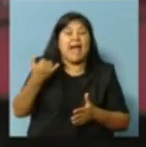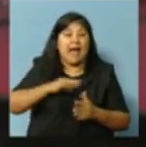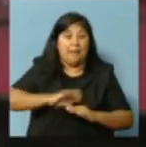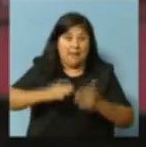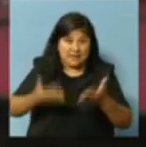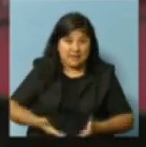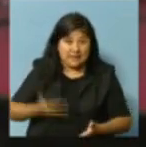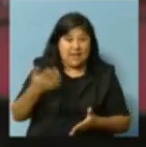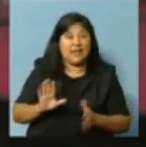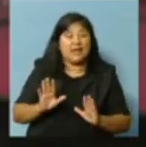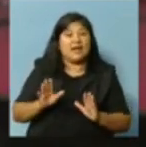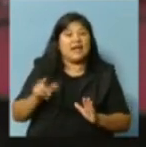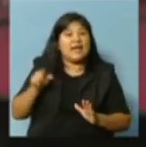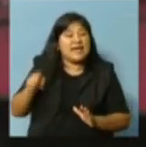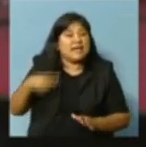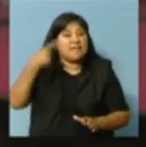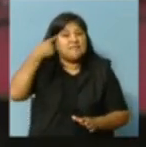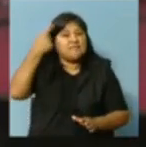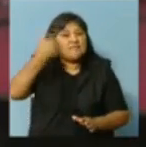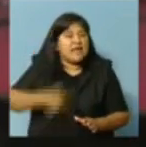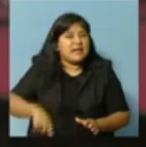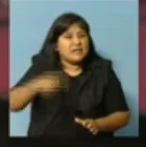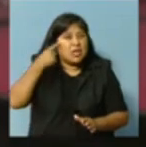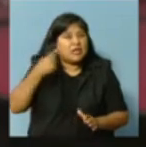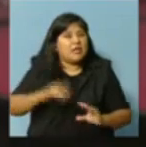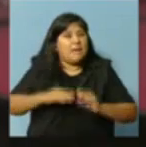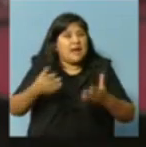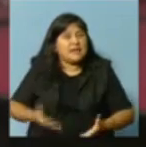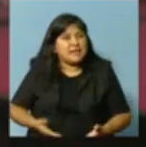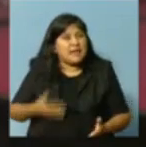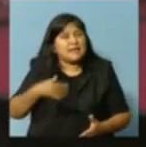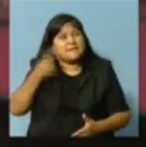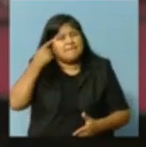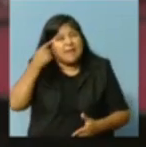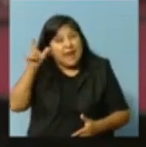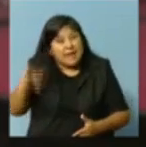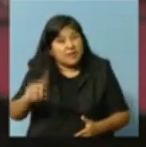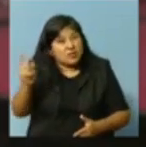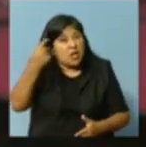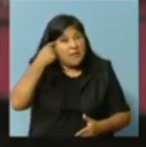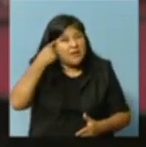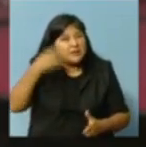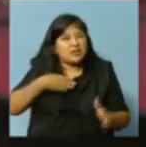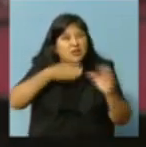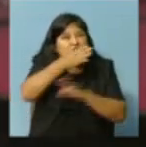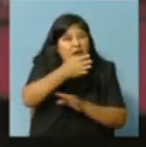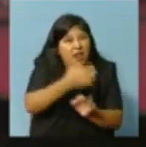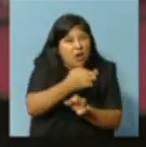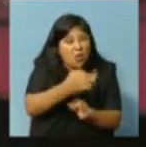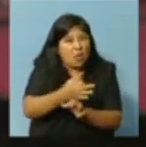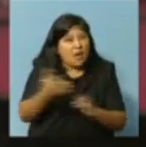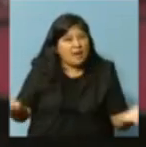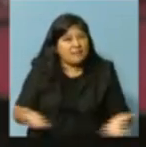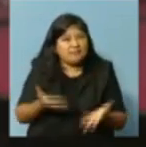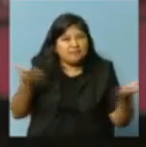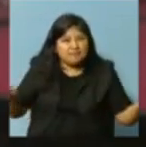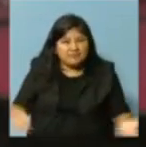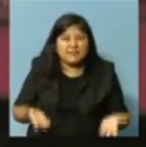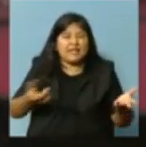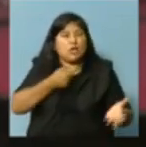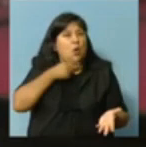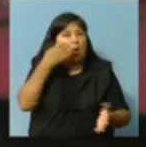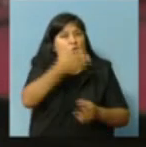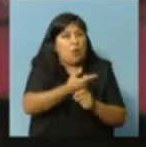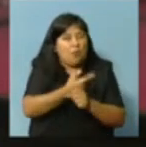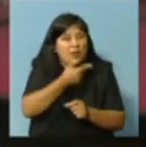y creyó que ya no podía más a la escuela nadie le había dicho eso entonces la fuimos a buscar ella nos contó